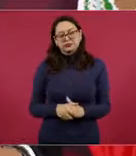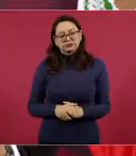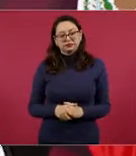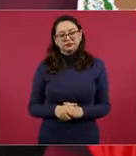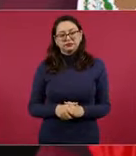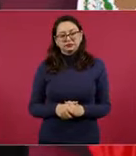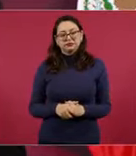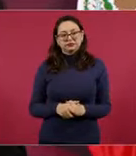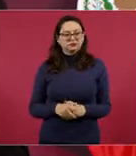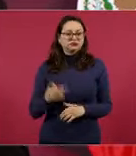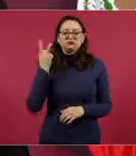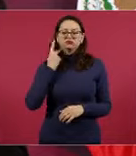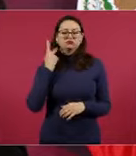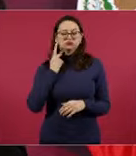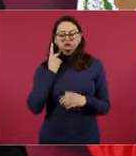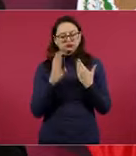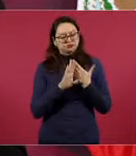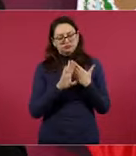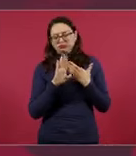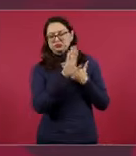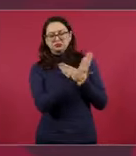cambiar,